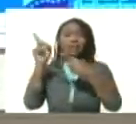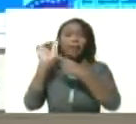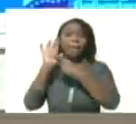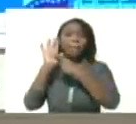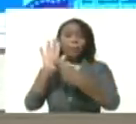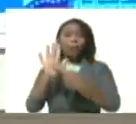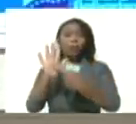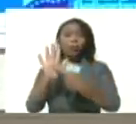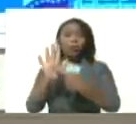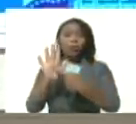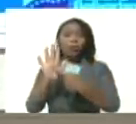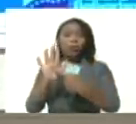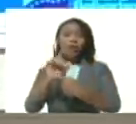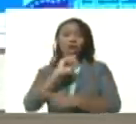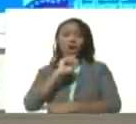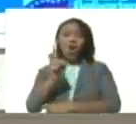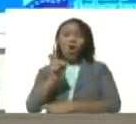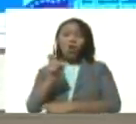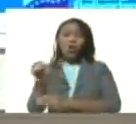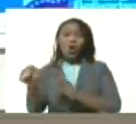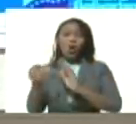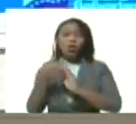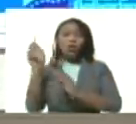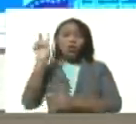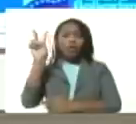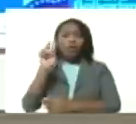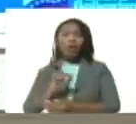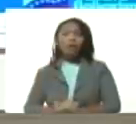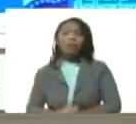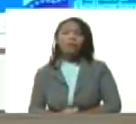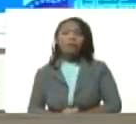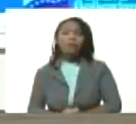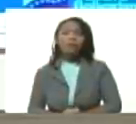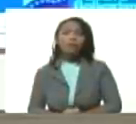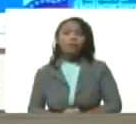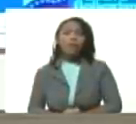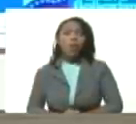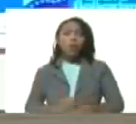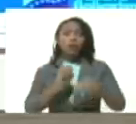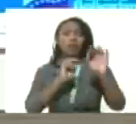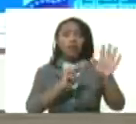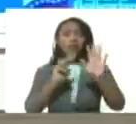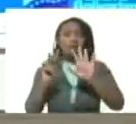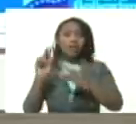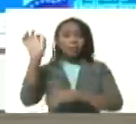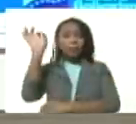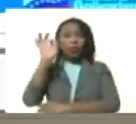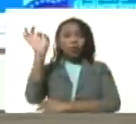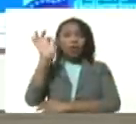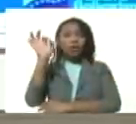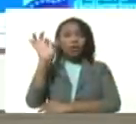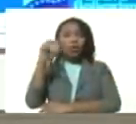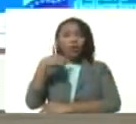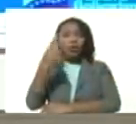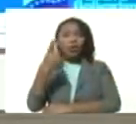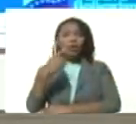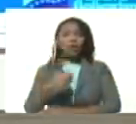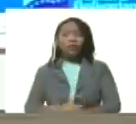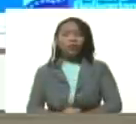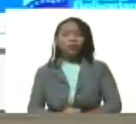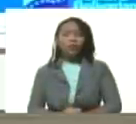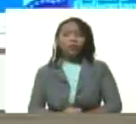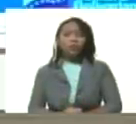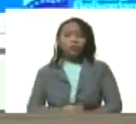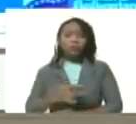estigmatización, el odio contra los venezolanos. Un 77% indicó que